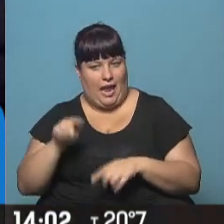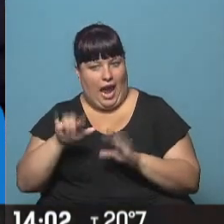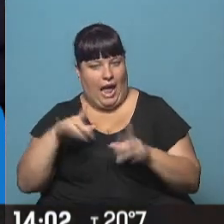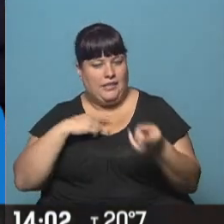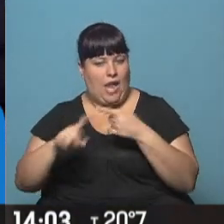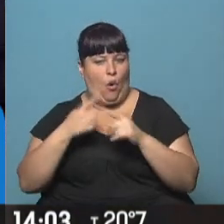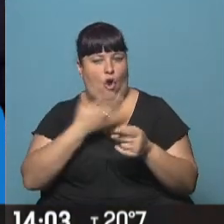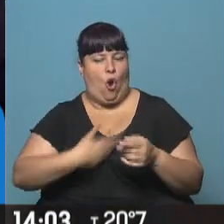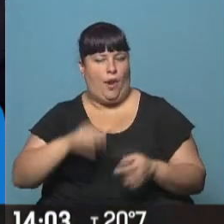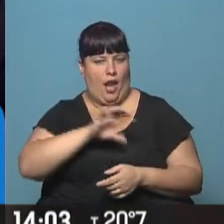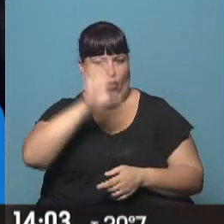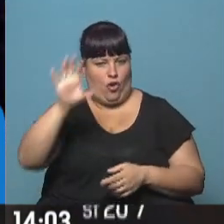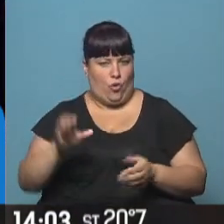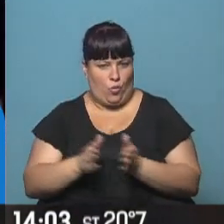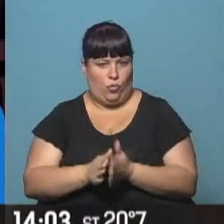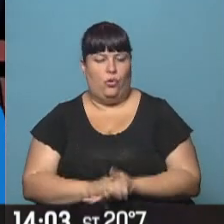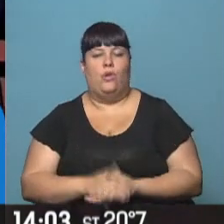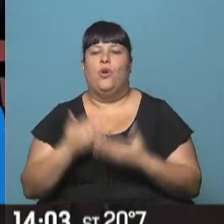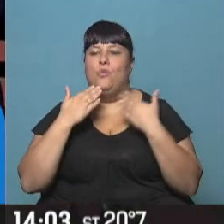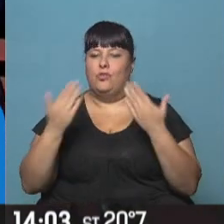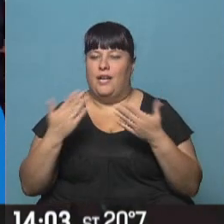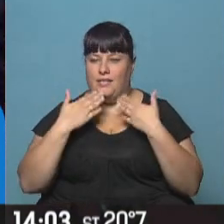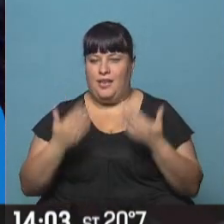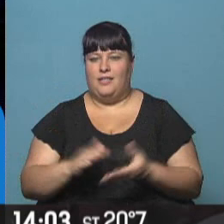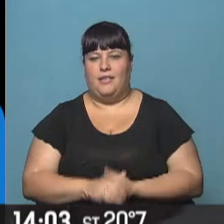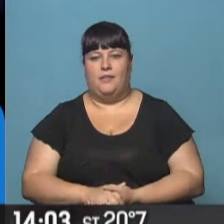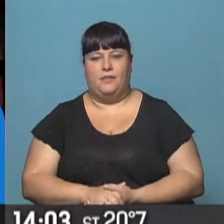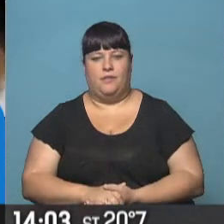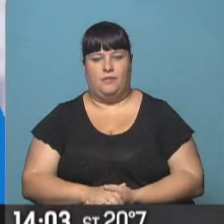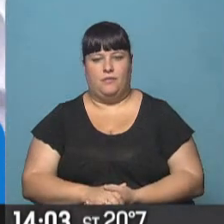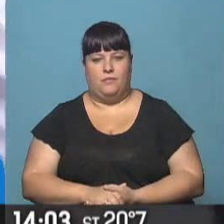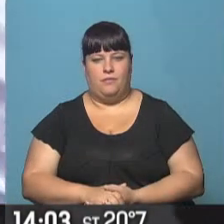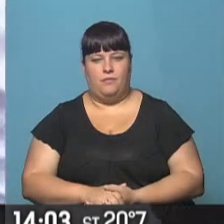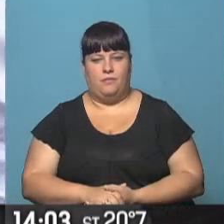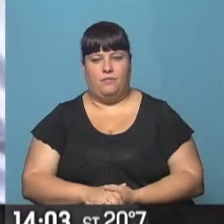hemos acordado con los gobernadores. Muchas gracias. Gracias.